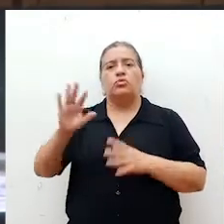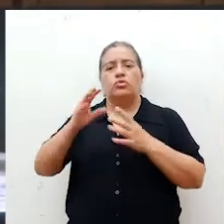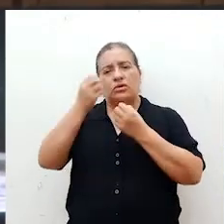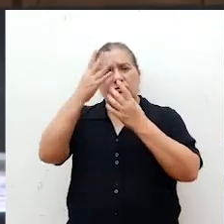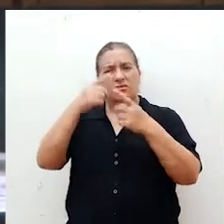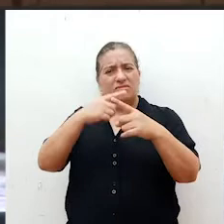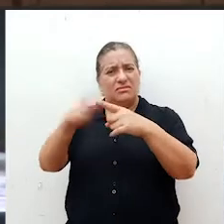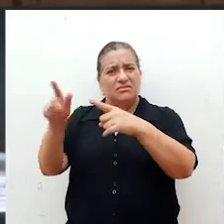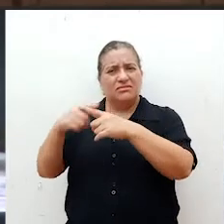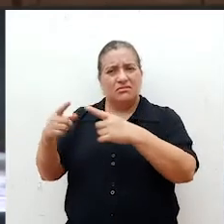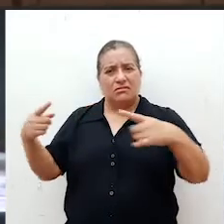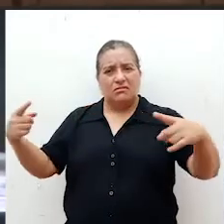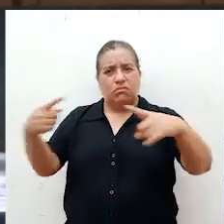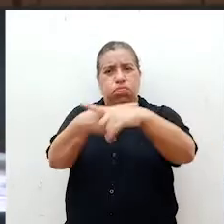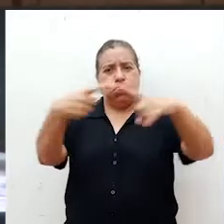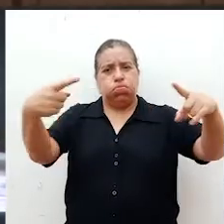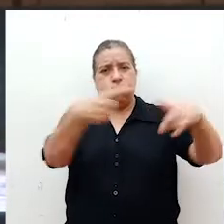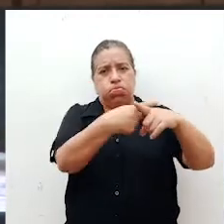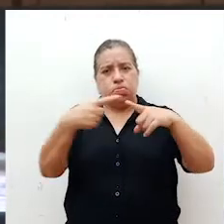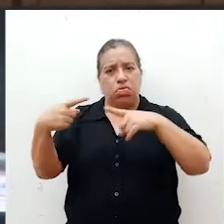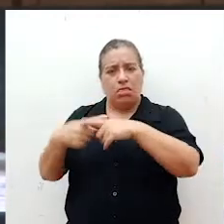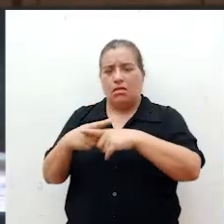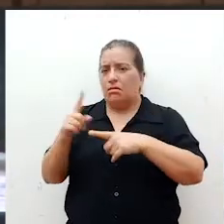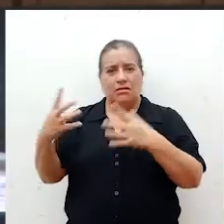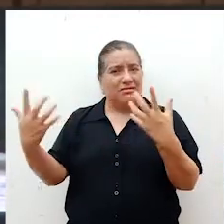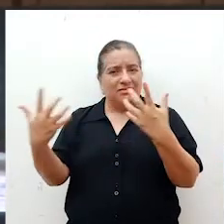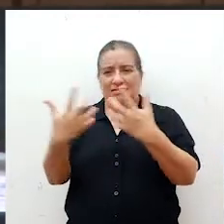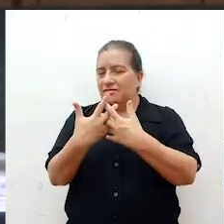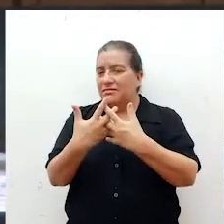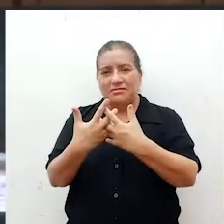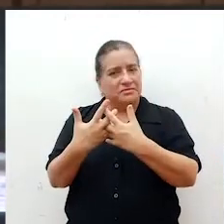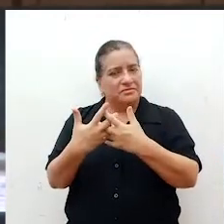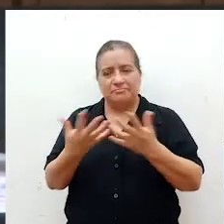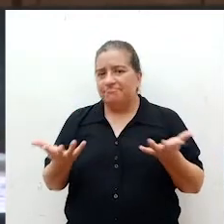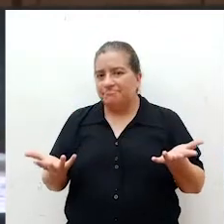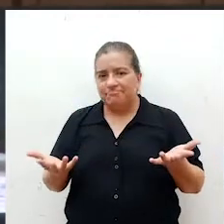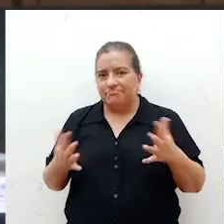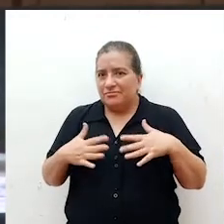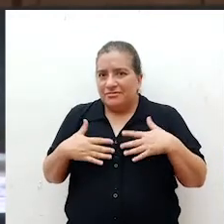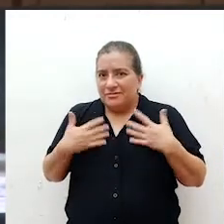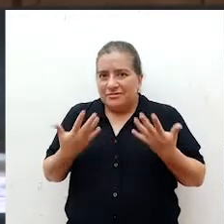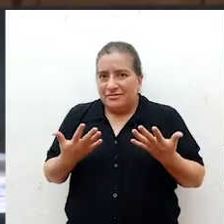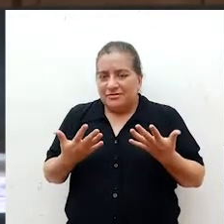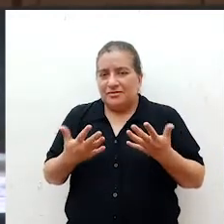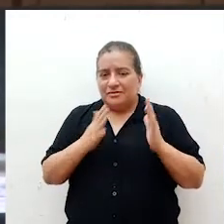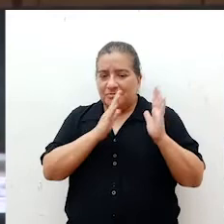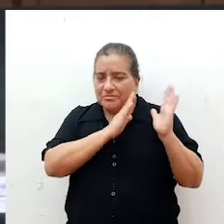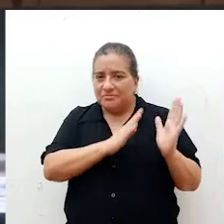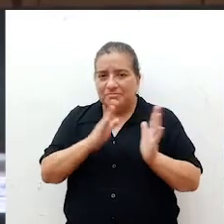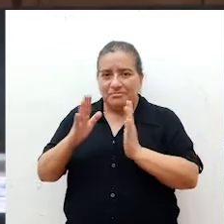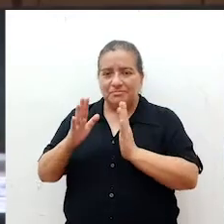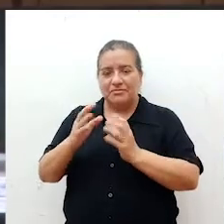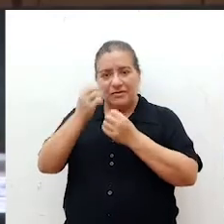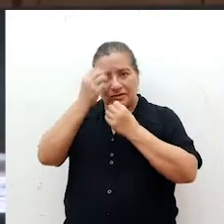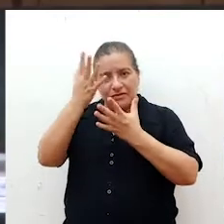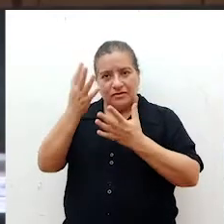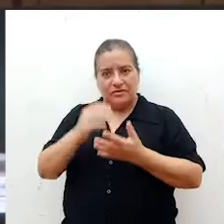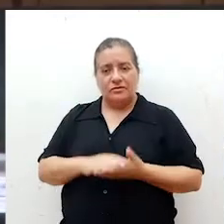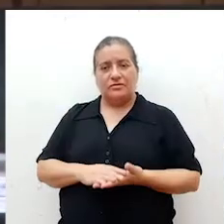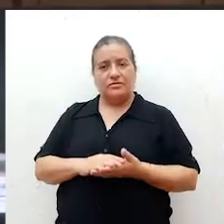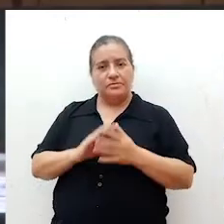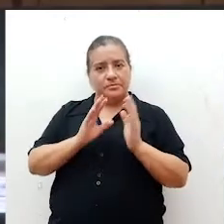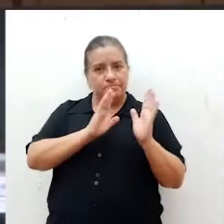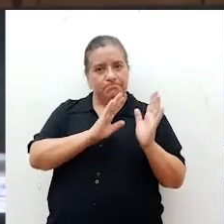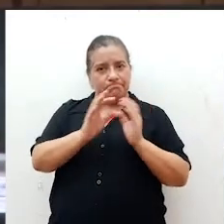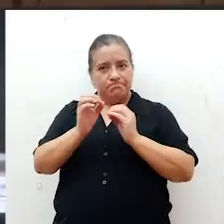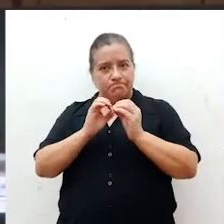de la información se puedan tomar decisiones eficientes. Precisamente, ¿cómo es posible que no sepamos cuál cifra